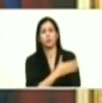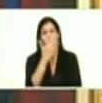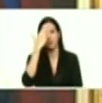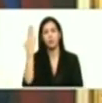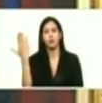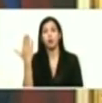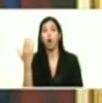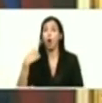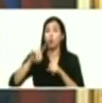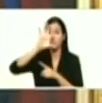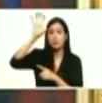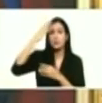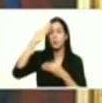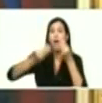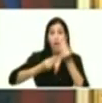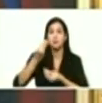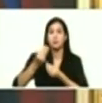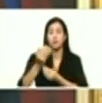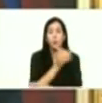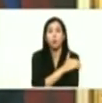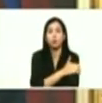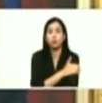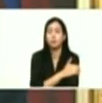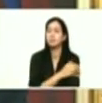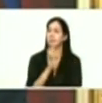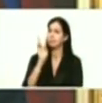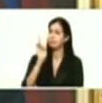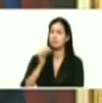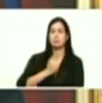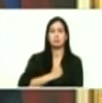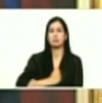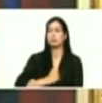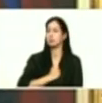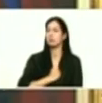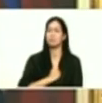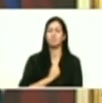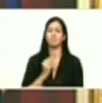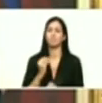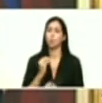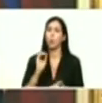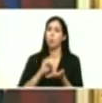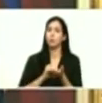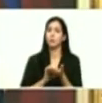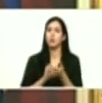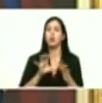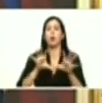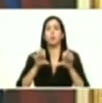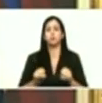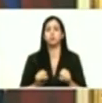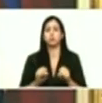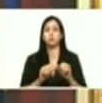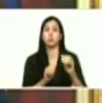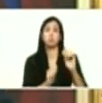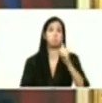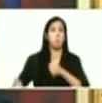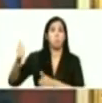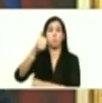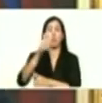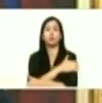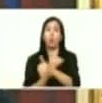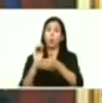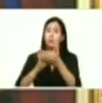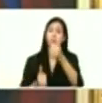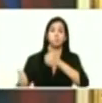lo que hace en otros países donde la derecha lamentablemente ha tomado nuevamente posiciones de mando y de